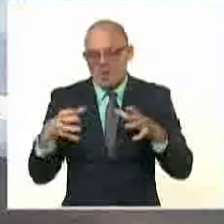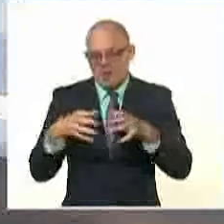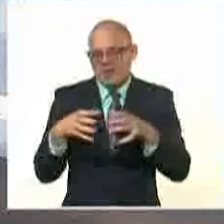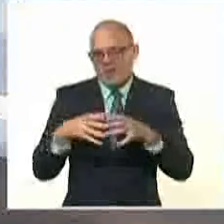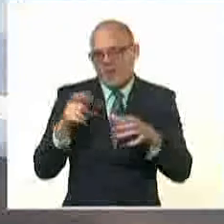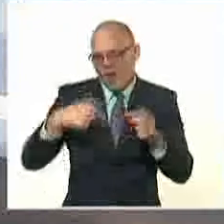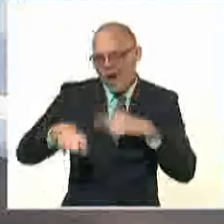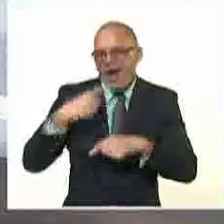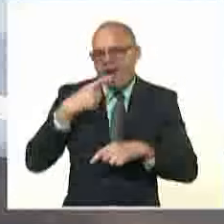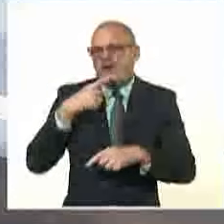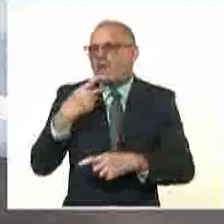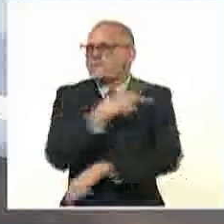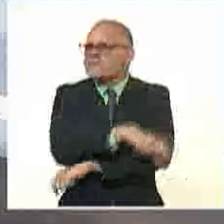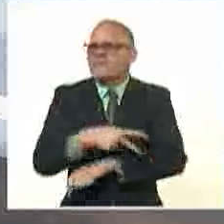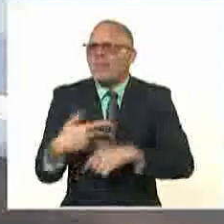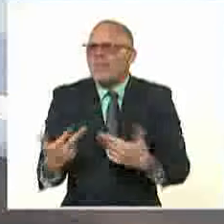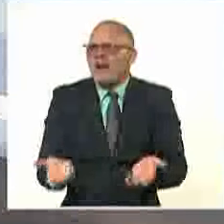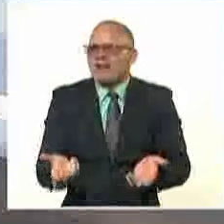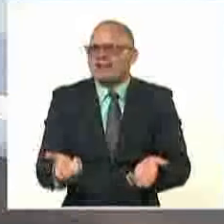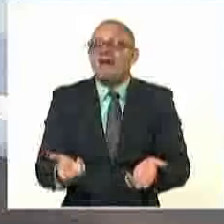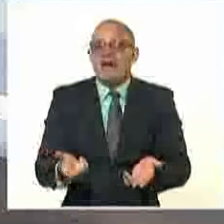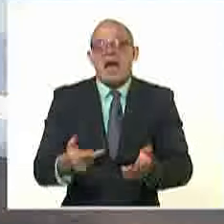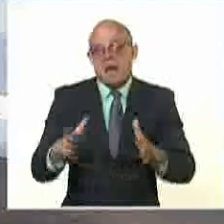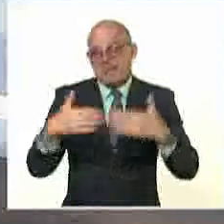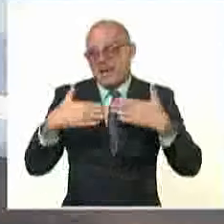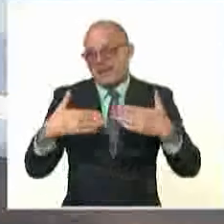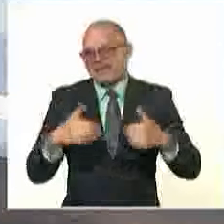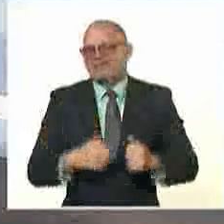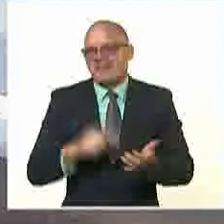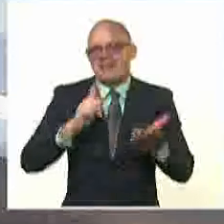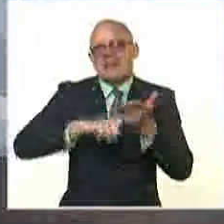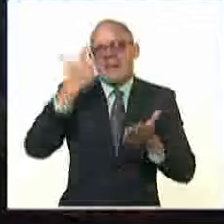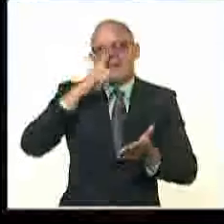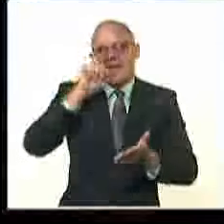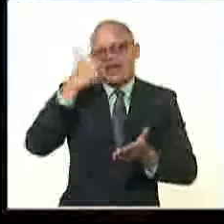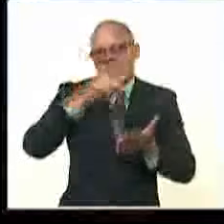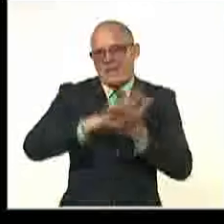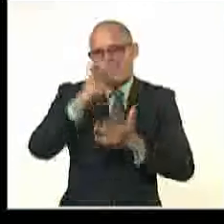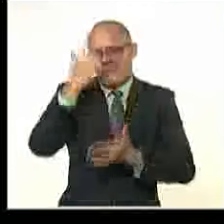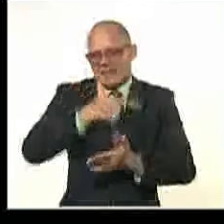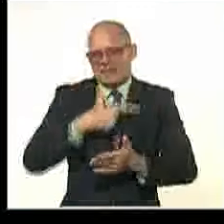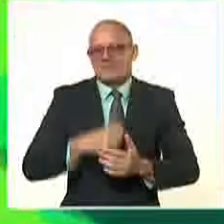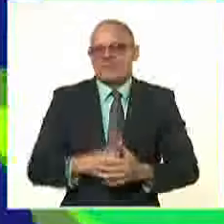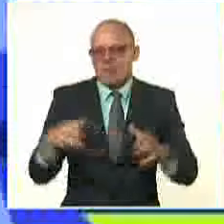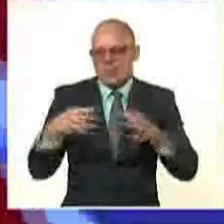certamen. En esta ocasión nos acerca a Panamá, integrante del Grupo L.